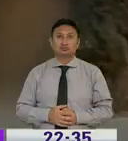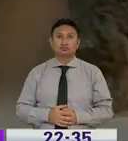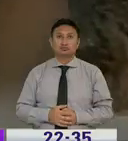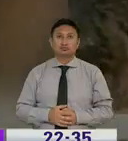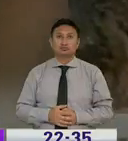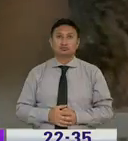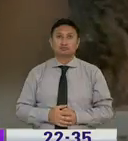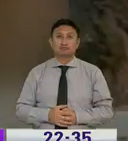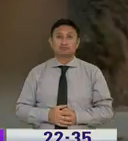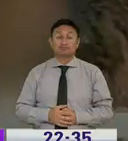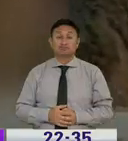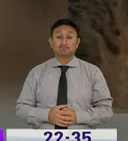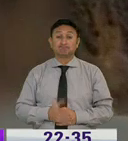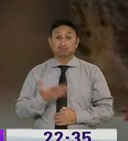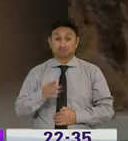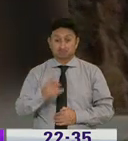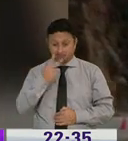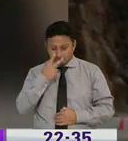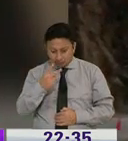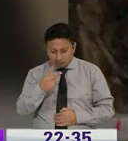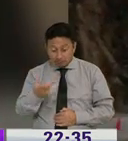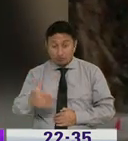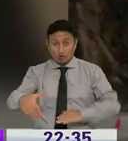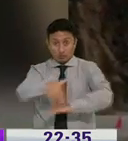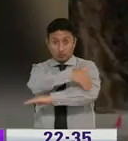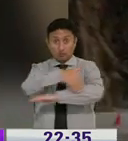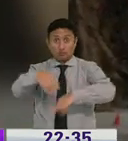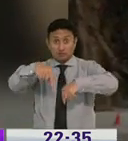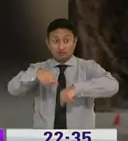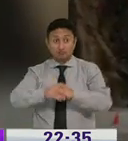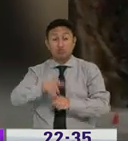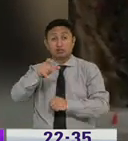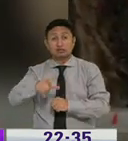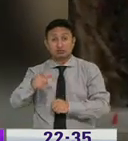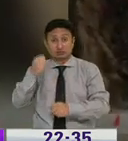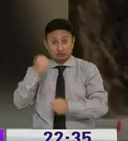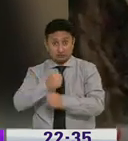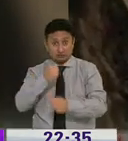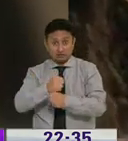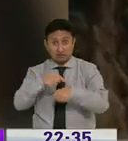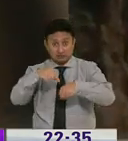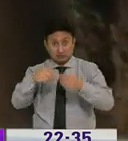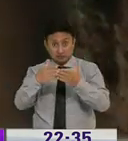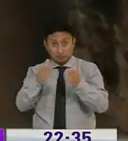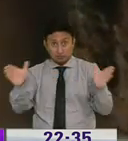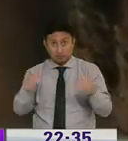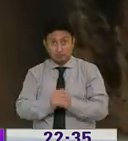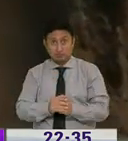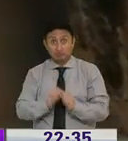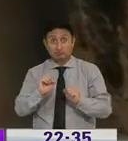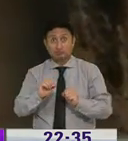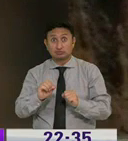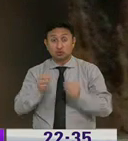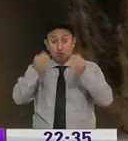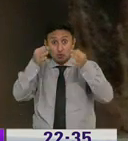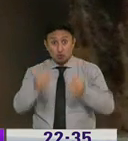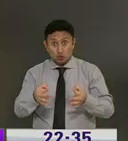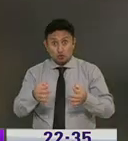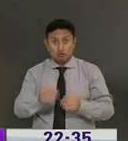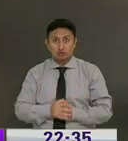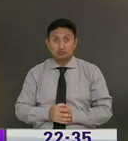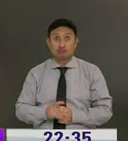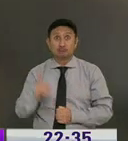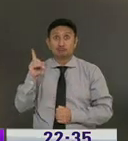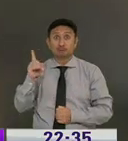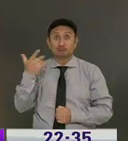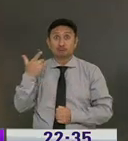Pero ya regresando a cómo quedó la calzada, trabajadores que pretendían laborar para aperturar la vía también fueron sorprendidos. Por